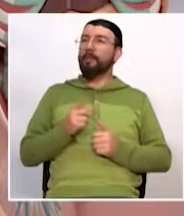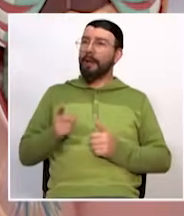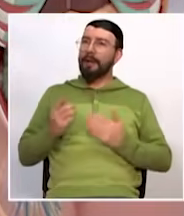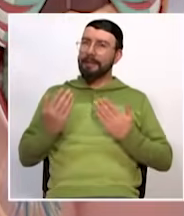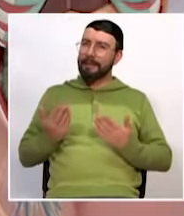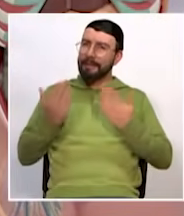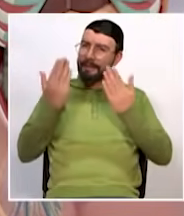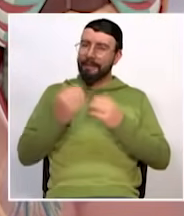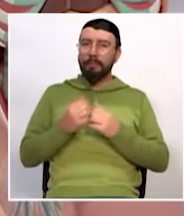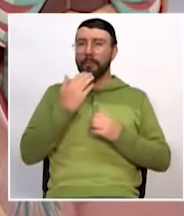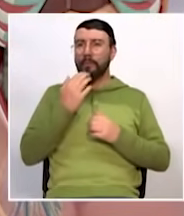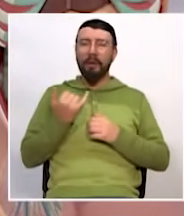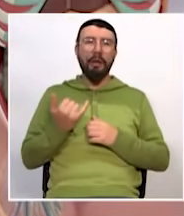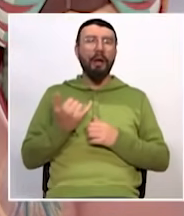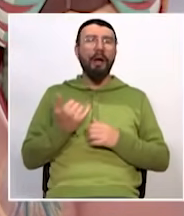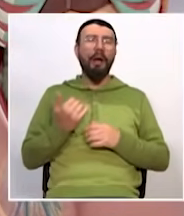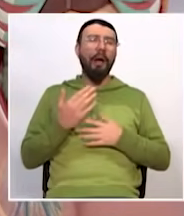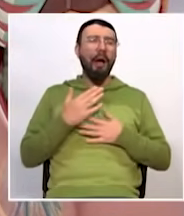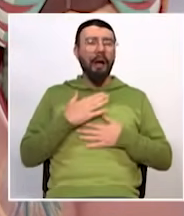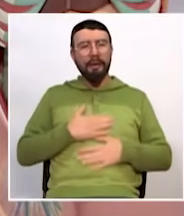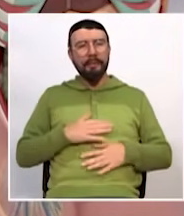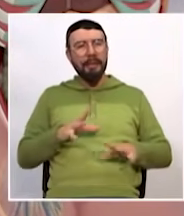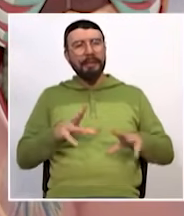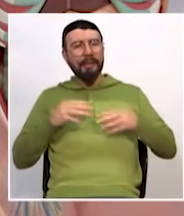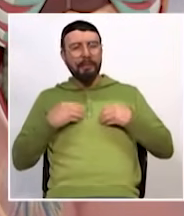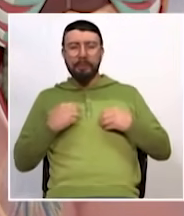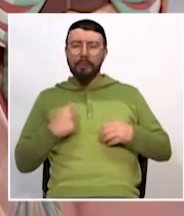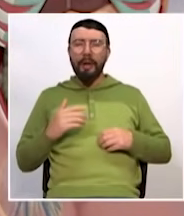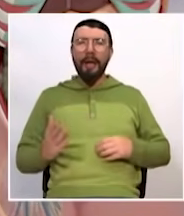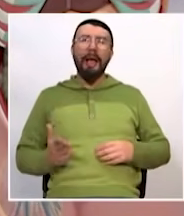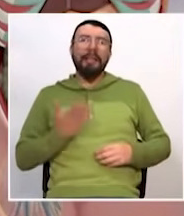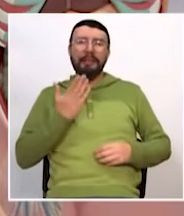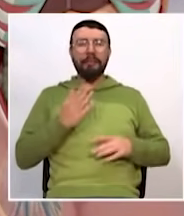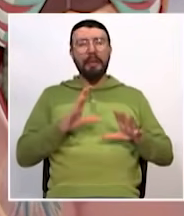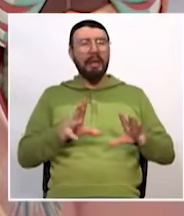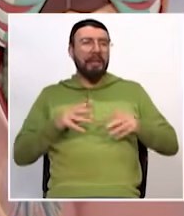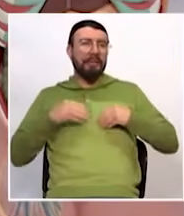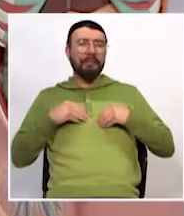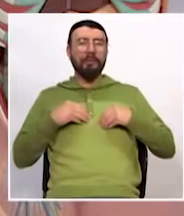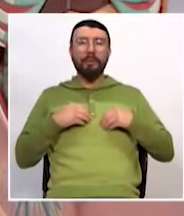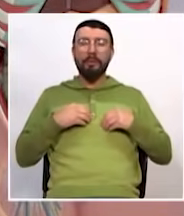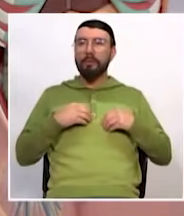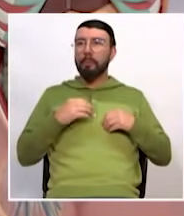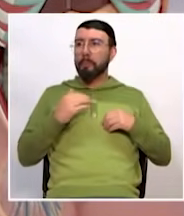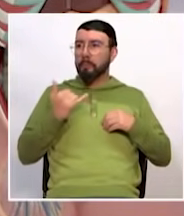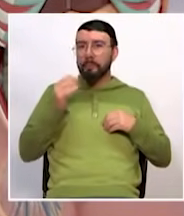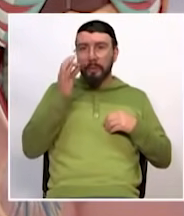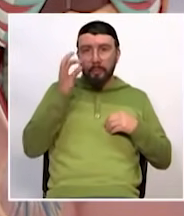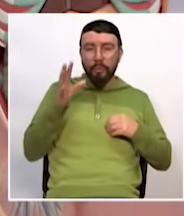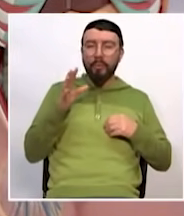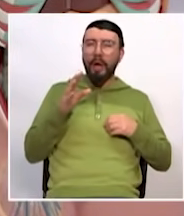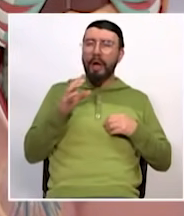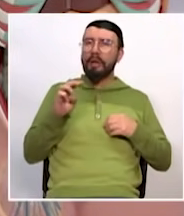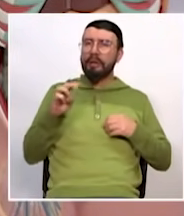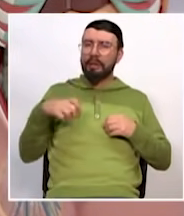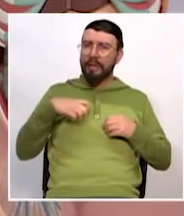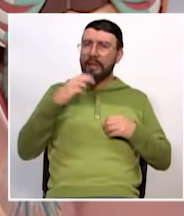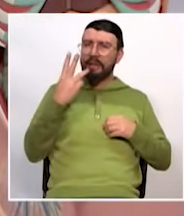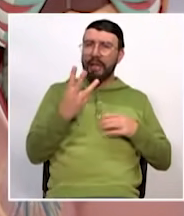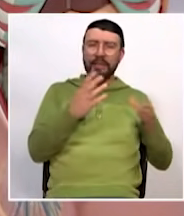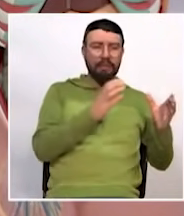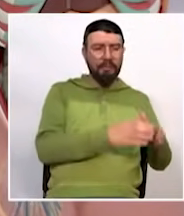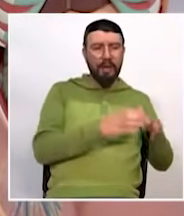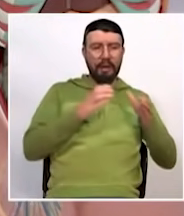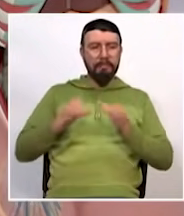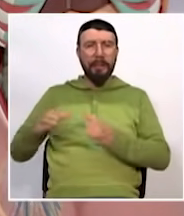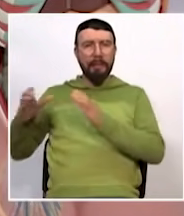de la conformación física de la persona porque podemos identificar tres grupos clásicos en las personas